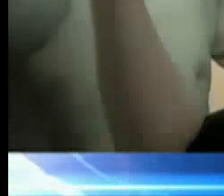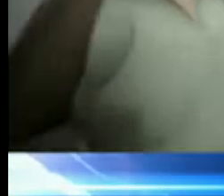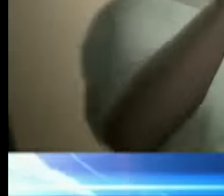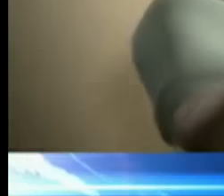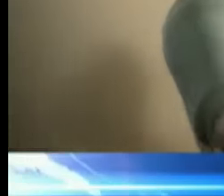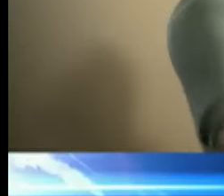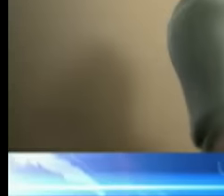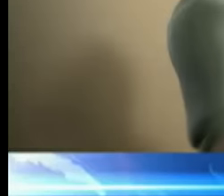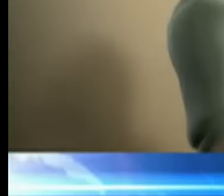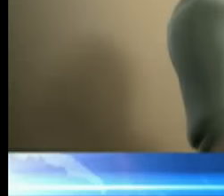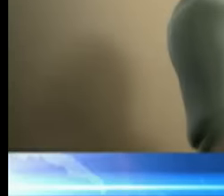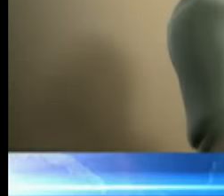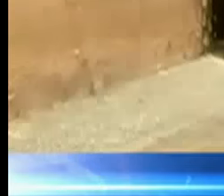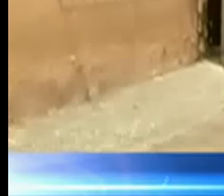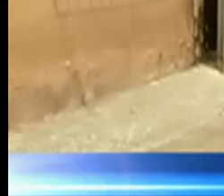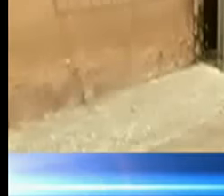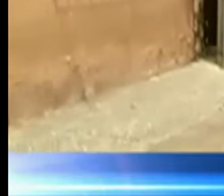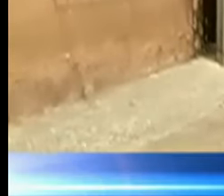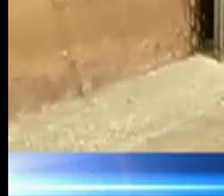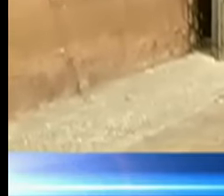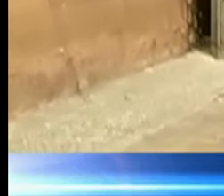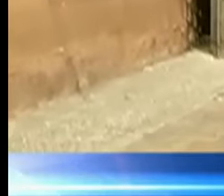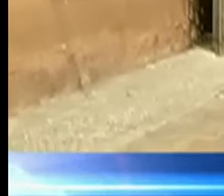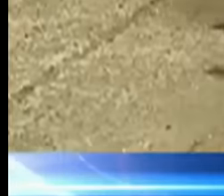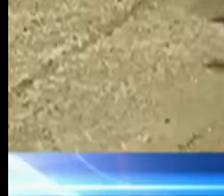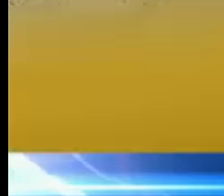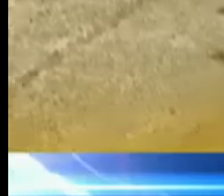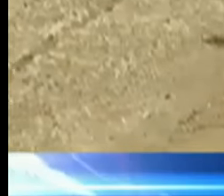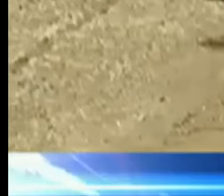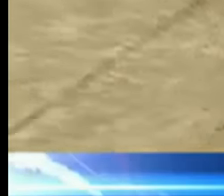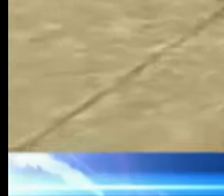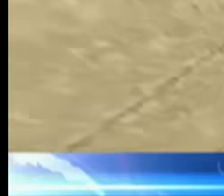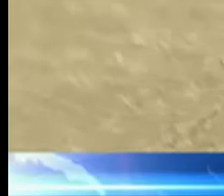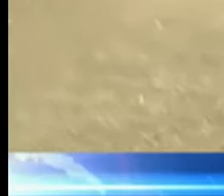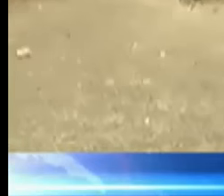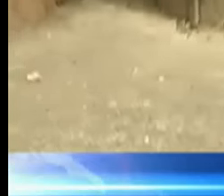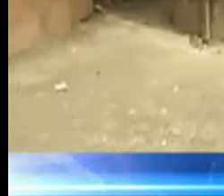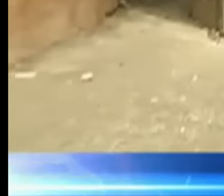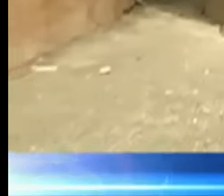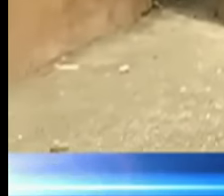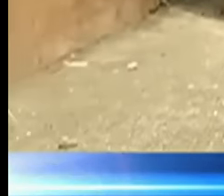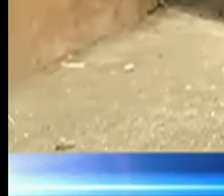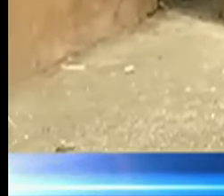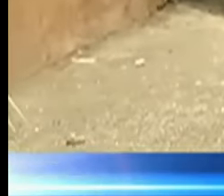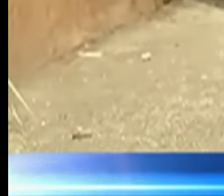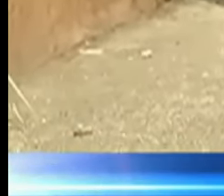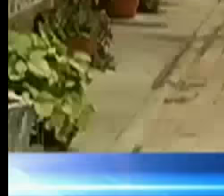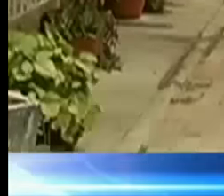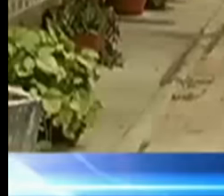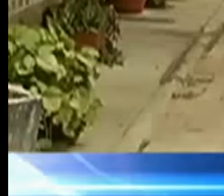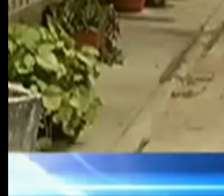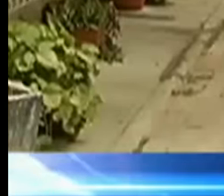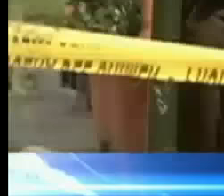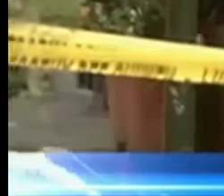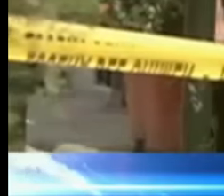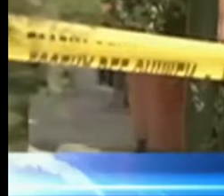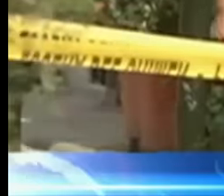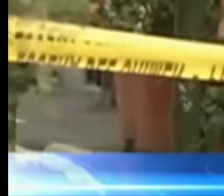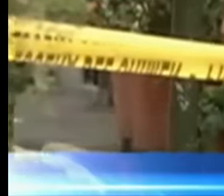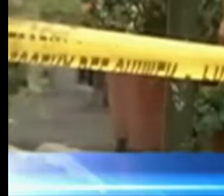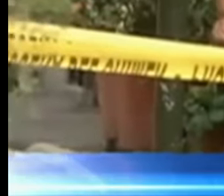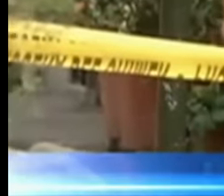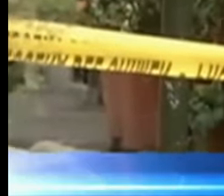Un crimen pasional alarmó a un grupo de habitantes. Conozca dónde y cómo ocurrió el caso.